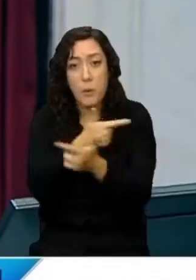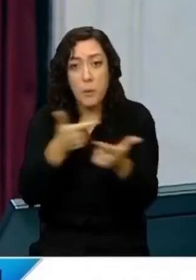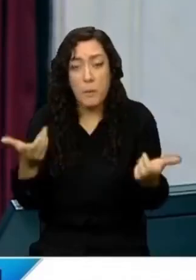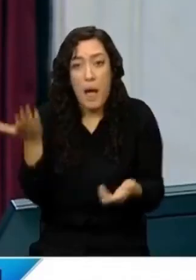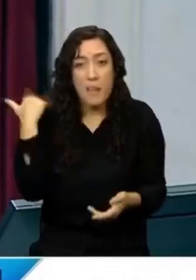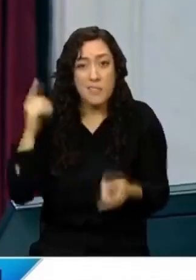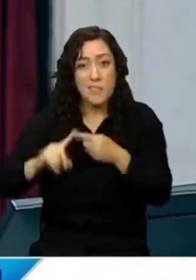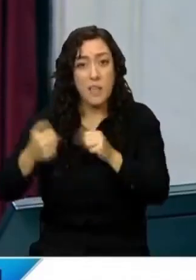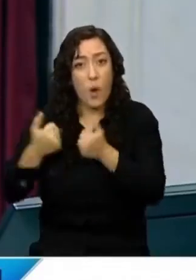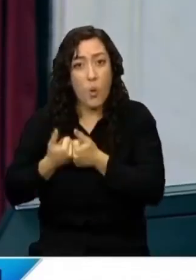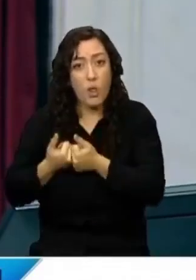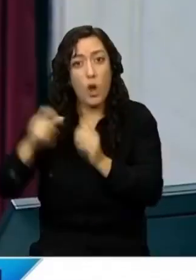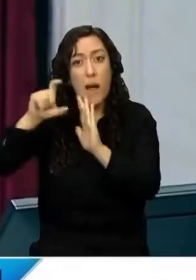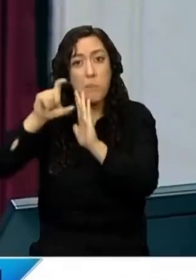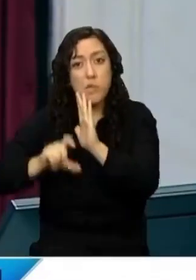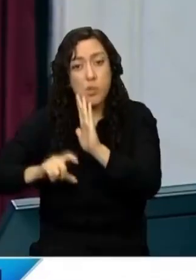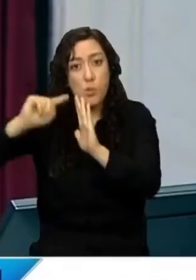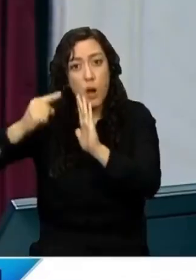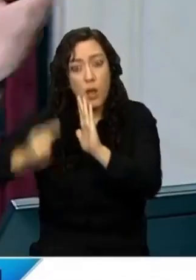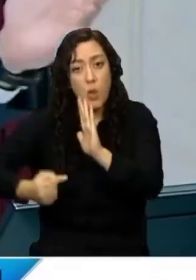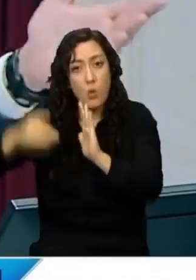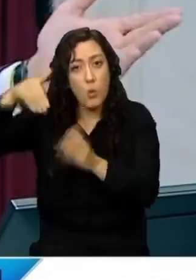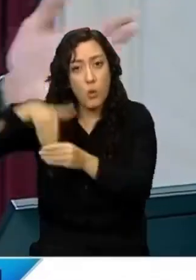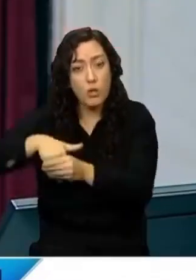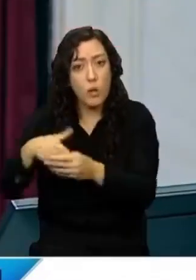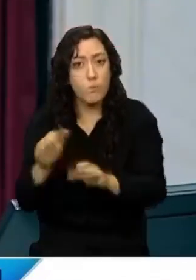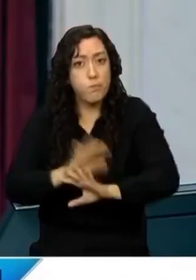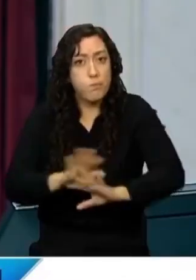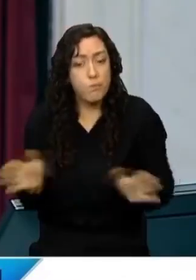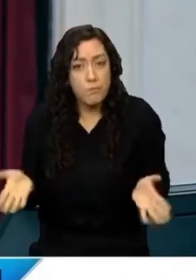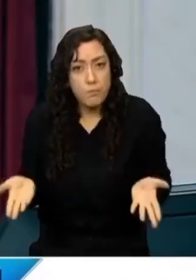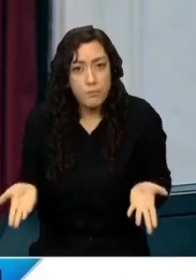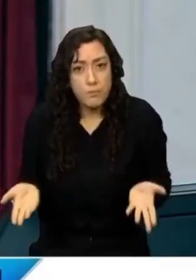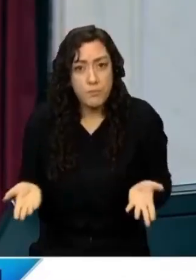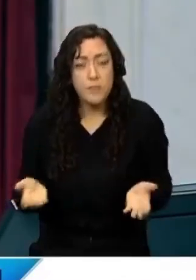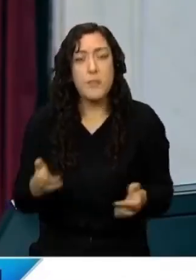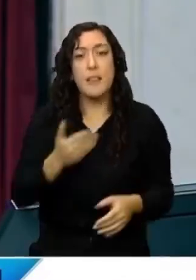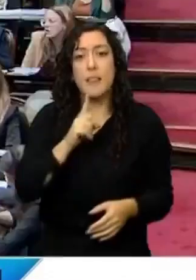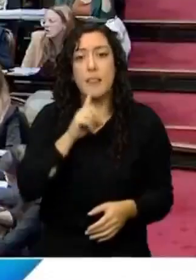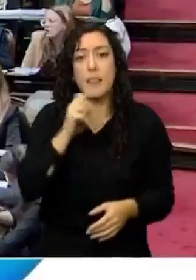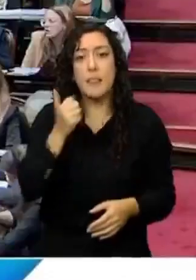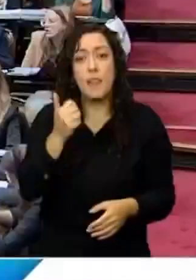votar por capítulo y se votó. Claro. La discusión... Tiene la palabra, diputado Taylade.